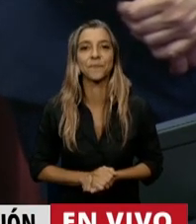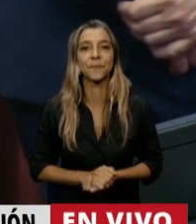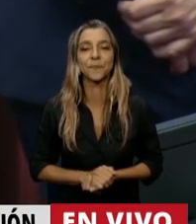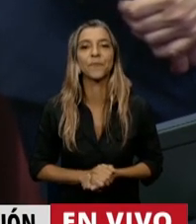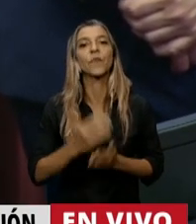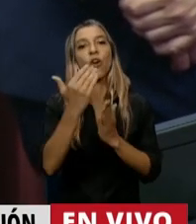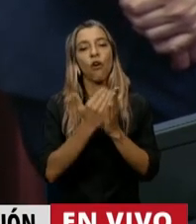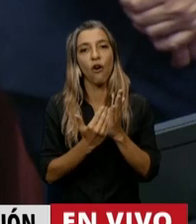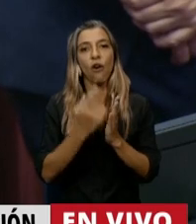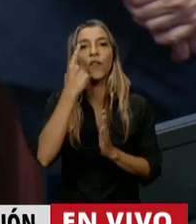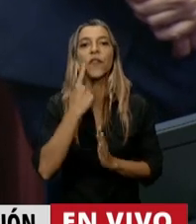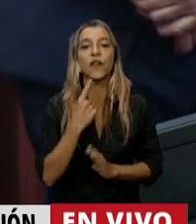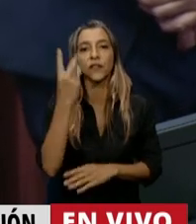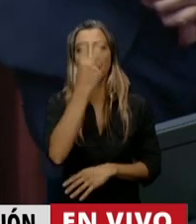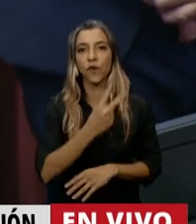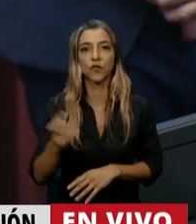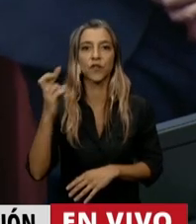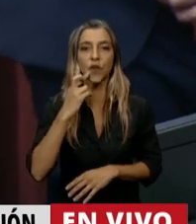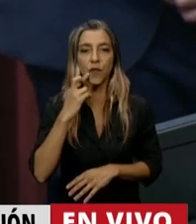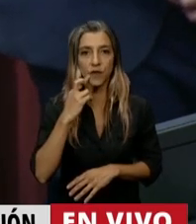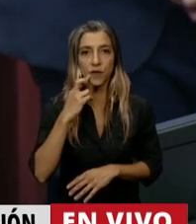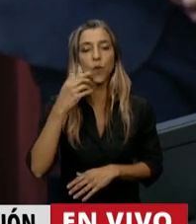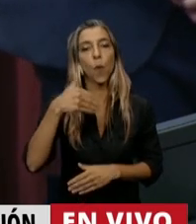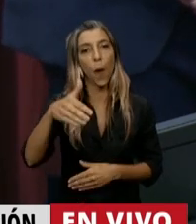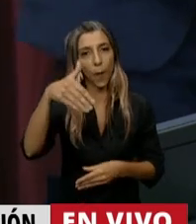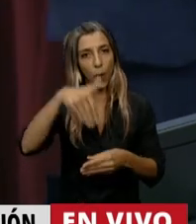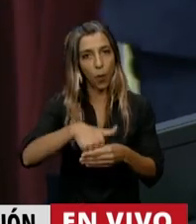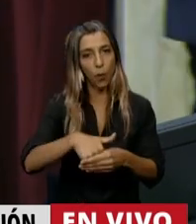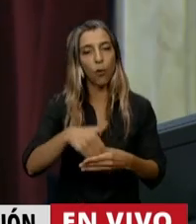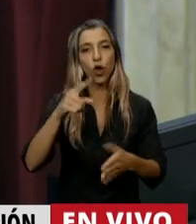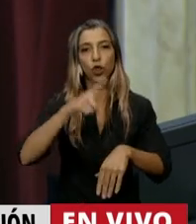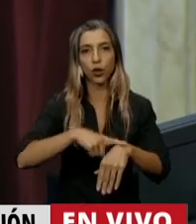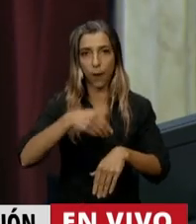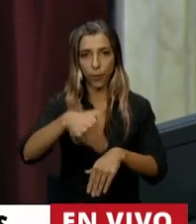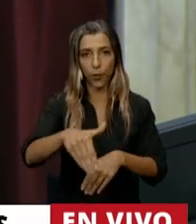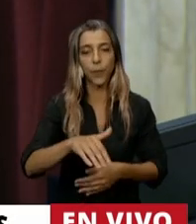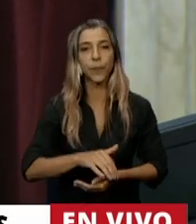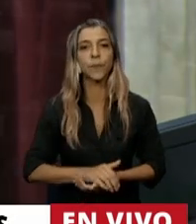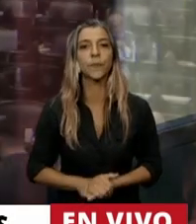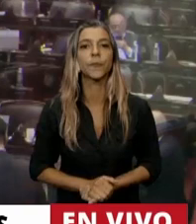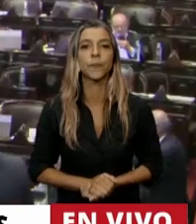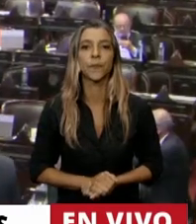orden del día 219 sirvan se marcará su voto tiempo